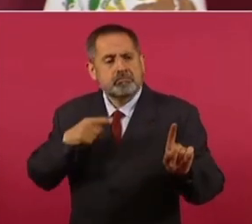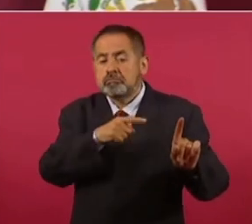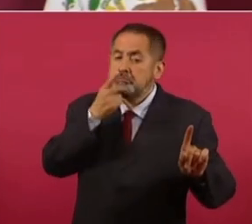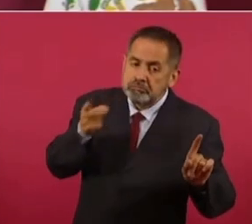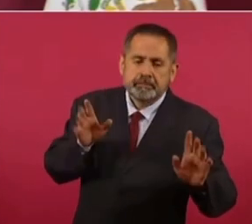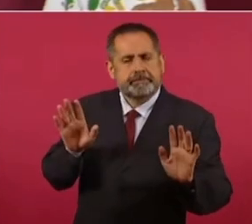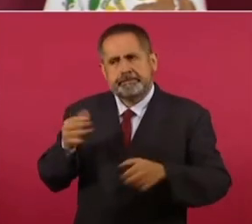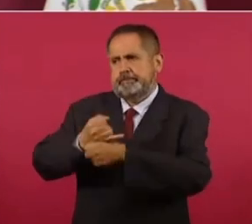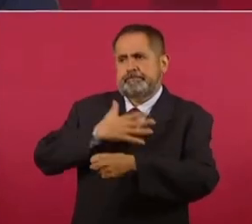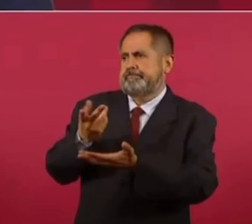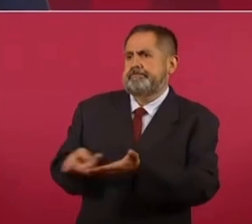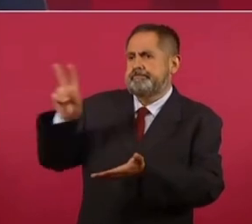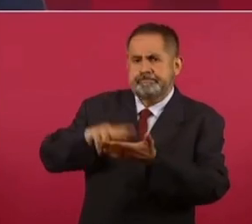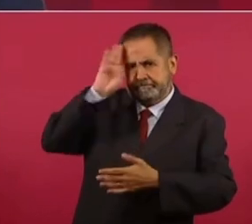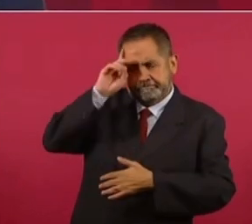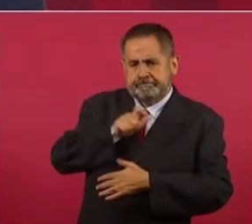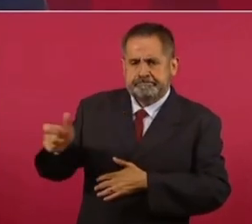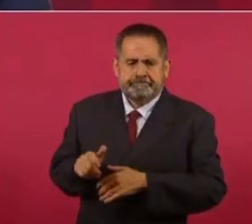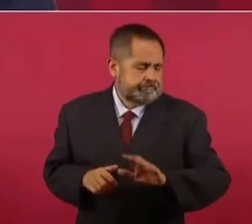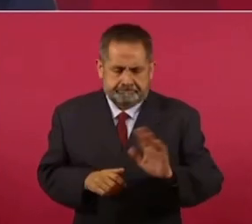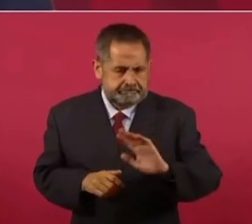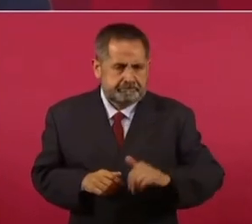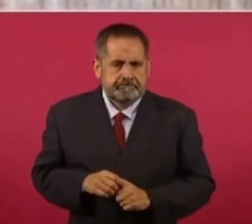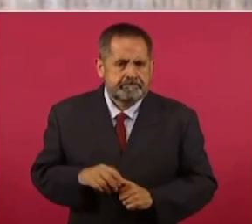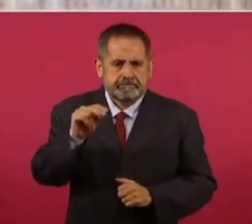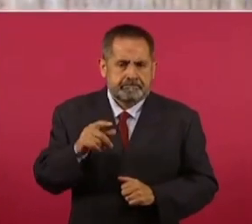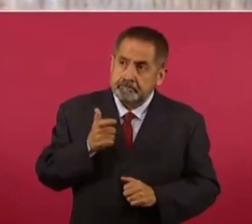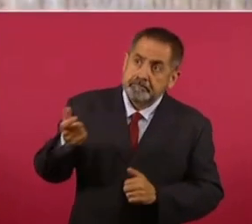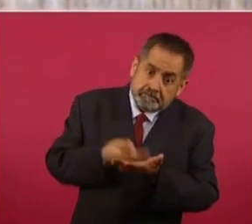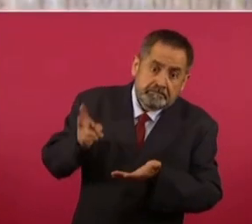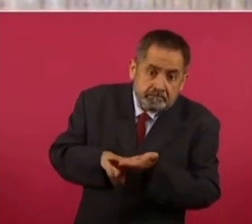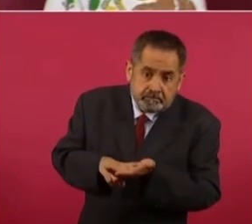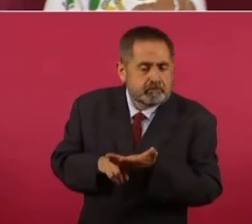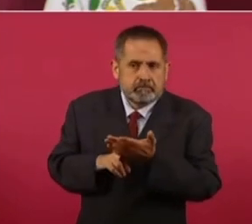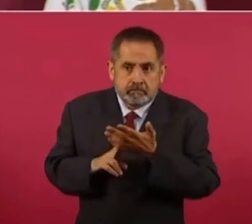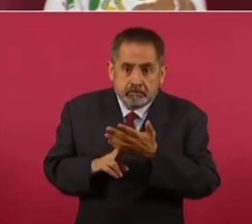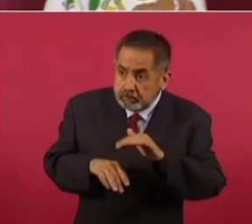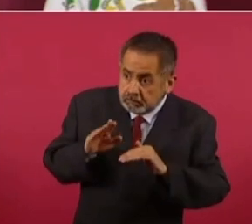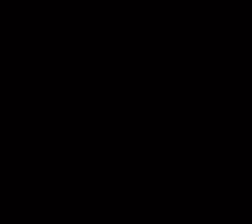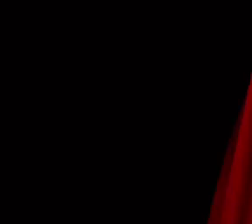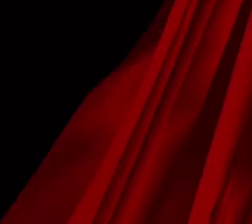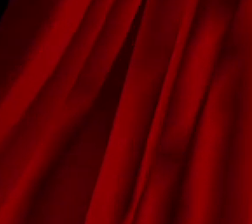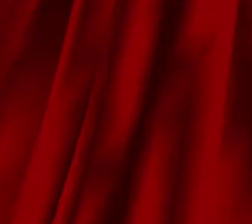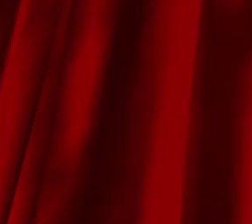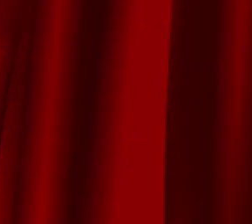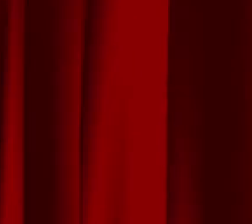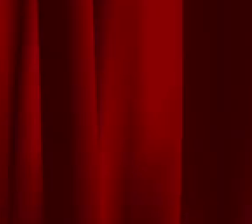es de que estaban cobrando o le están cobrando más de lo debido.